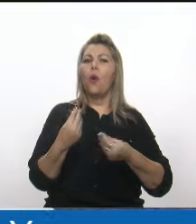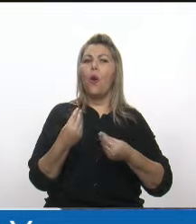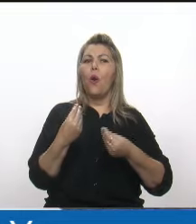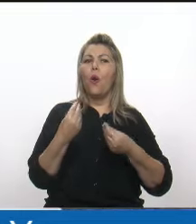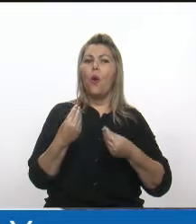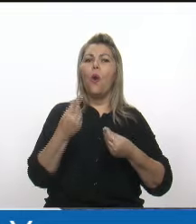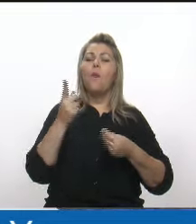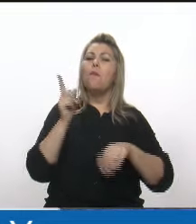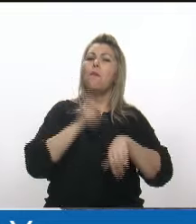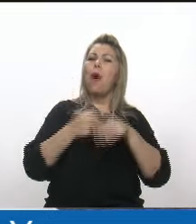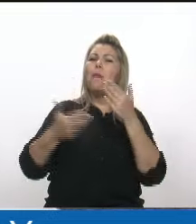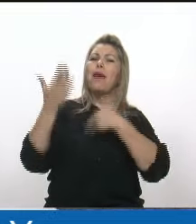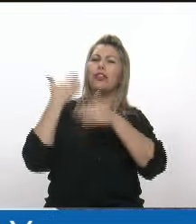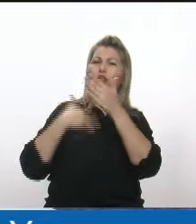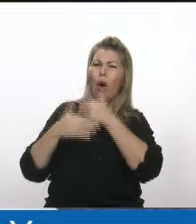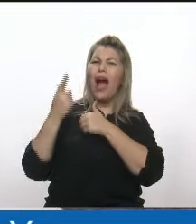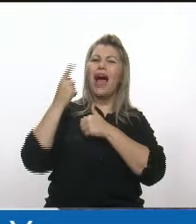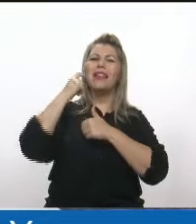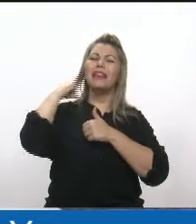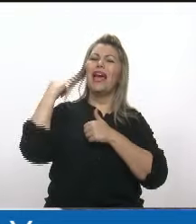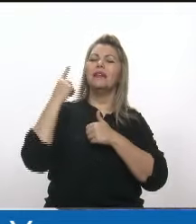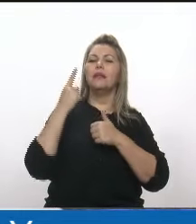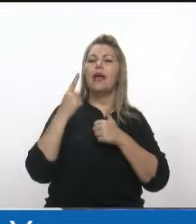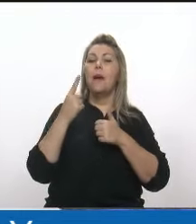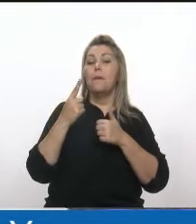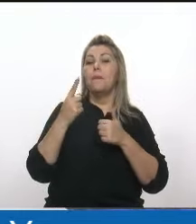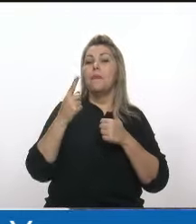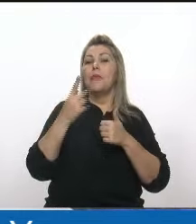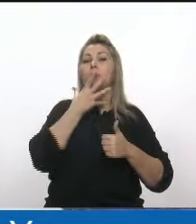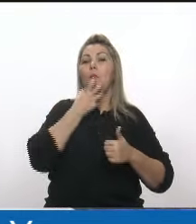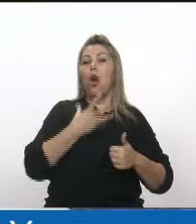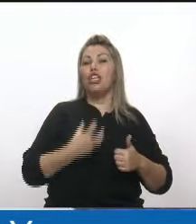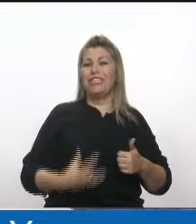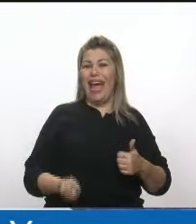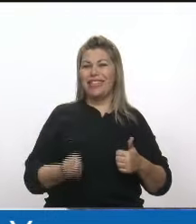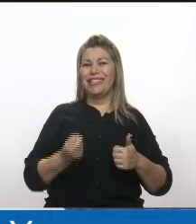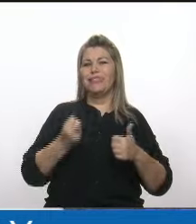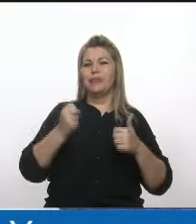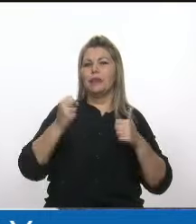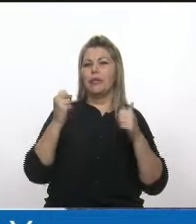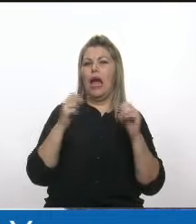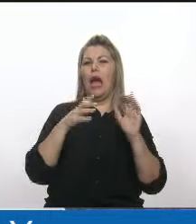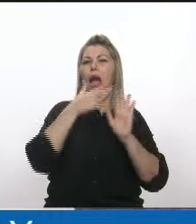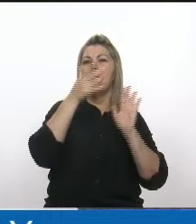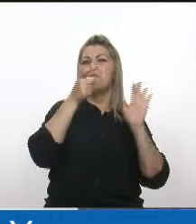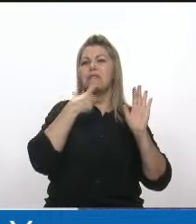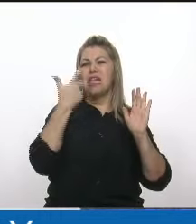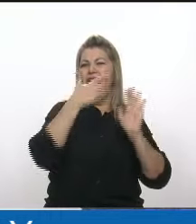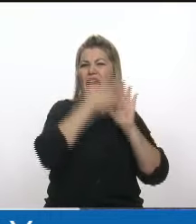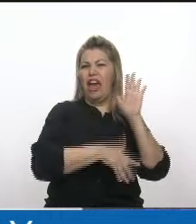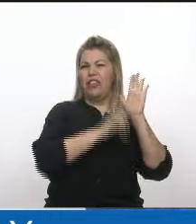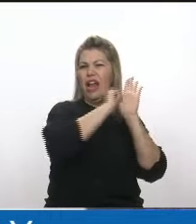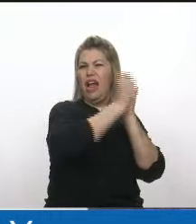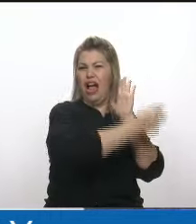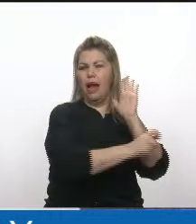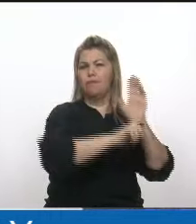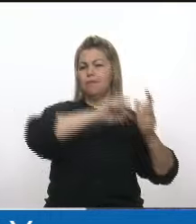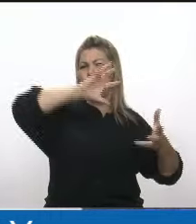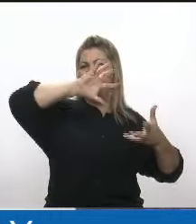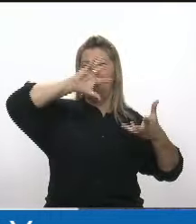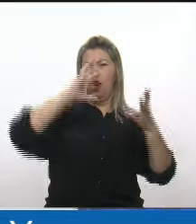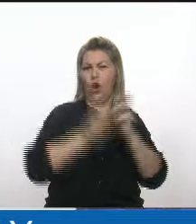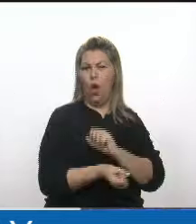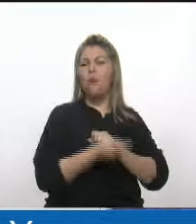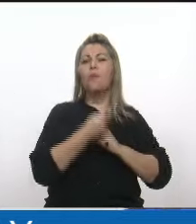tablas de la ley a Moisés la primera palabra que pronunció fue Jerusalén por lo tanto si yo soy presidente voy a llevar la Embajada Argentina de tel